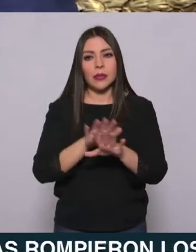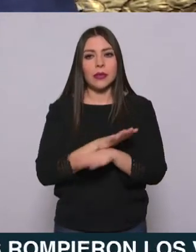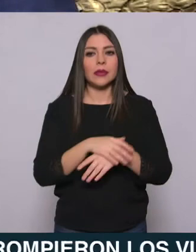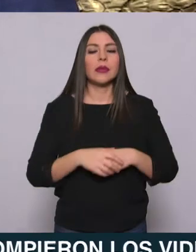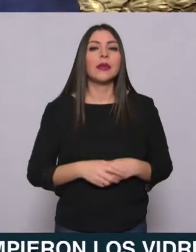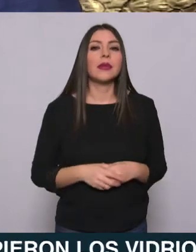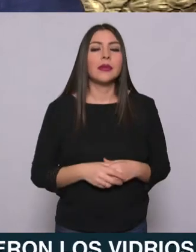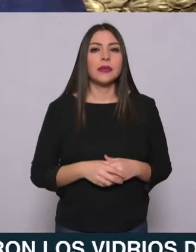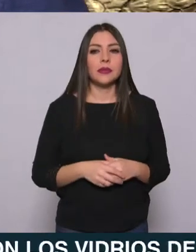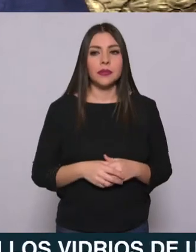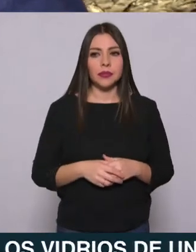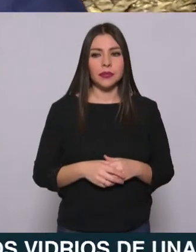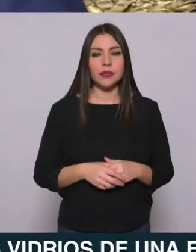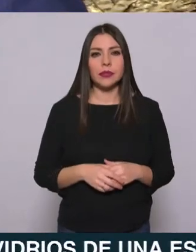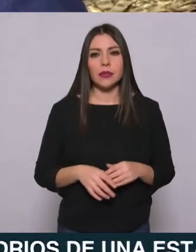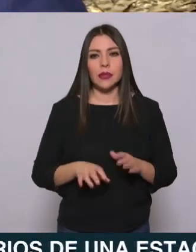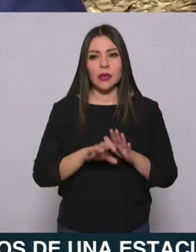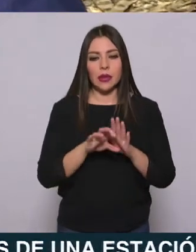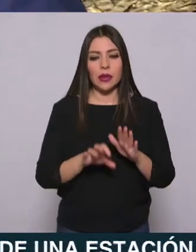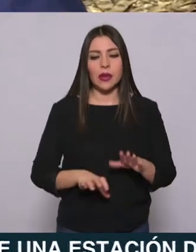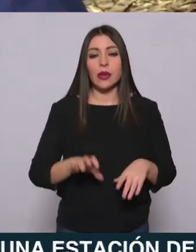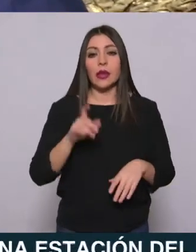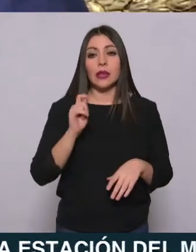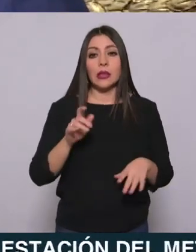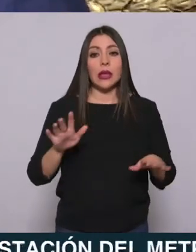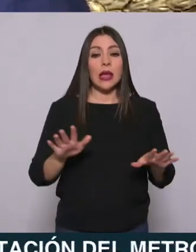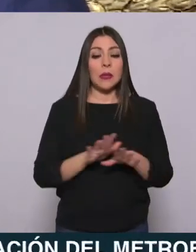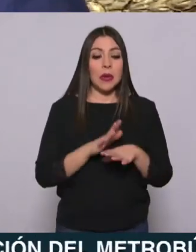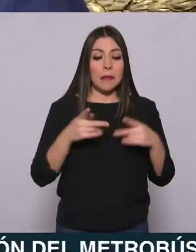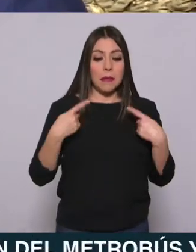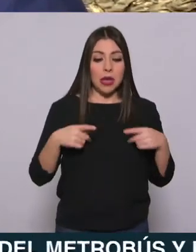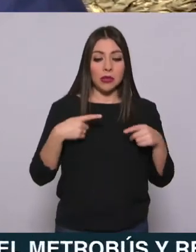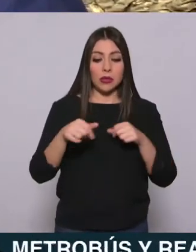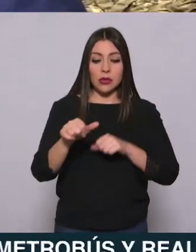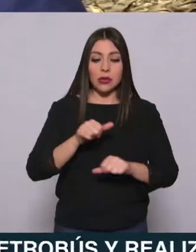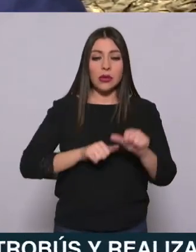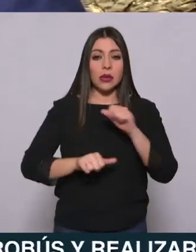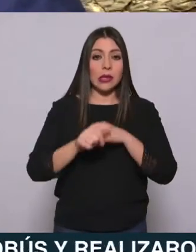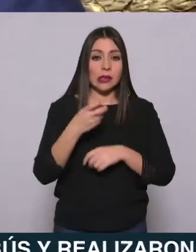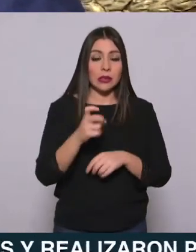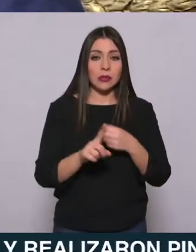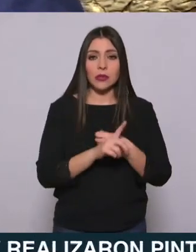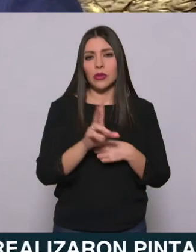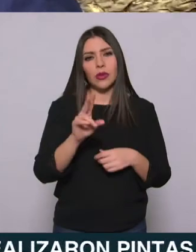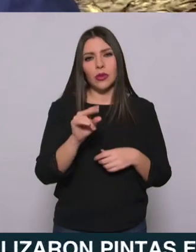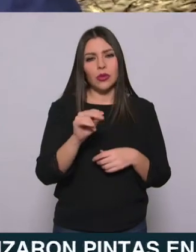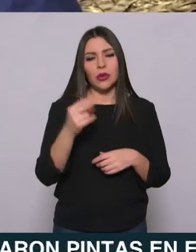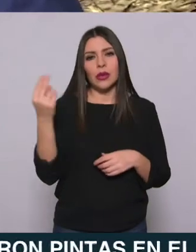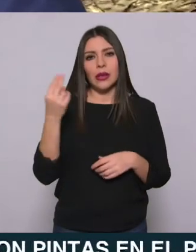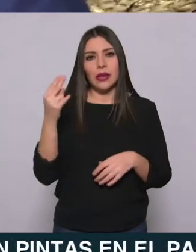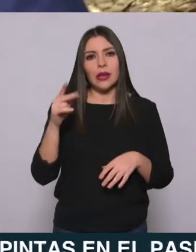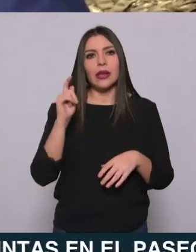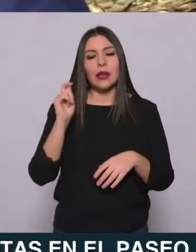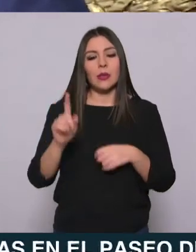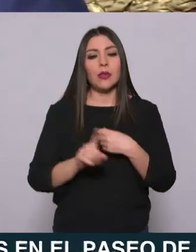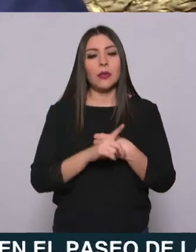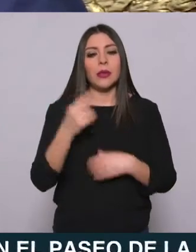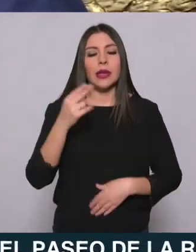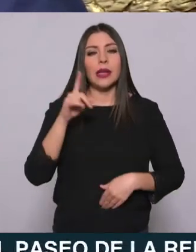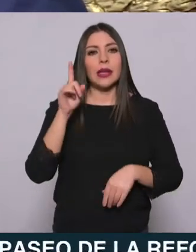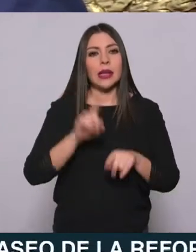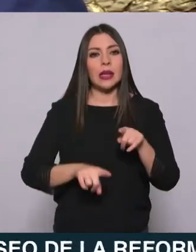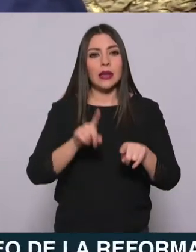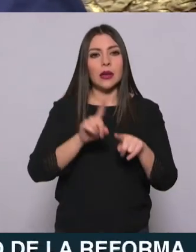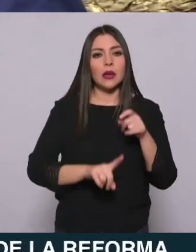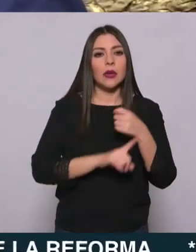problema de cambio de personas, es un problema de atacar causas que puedan